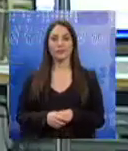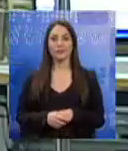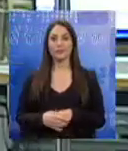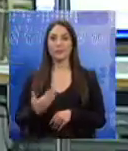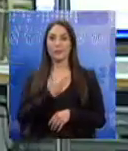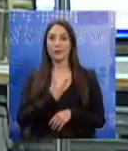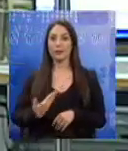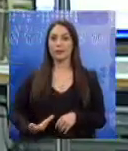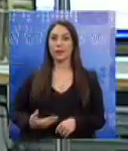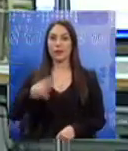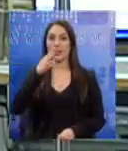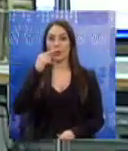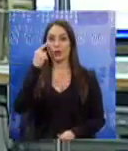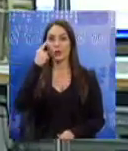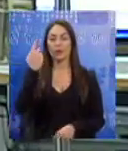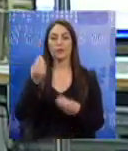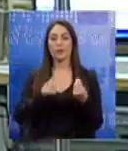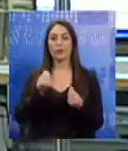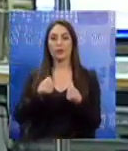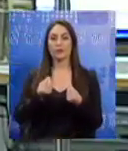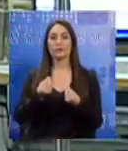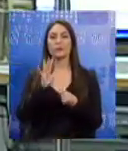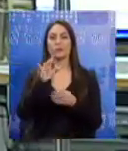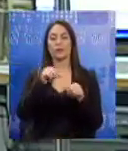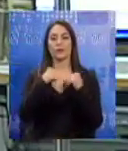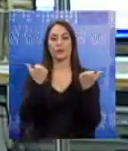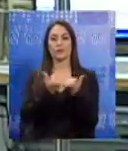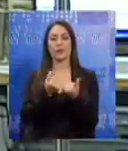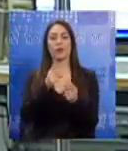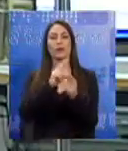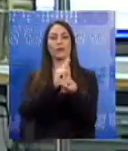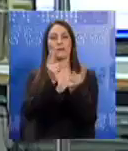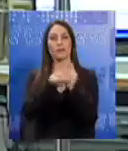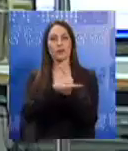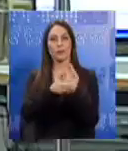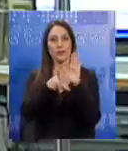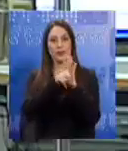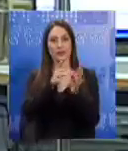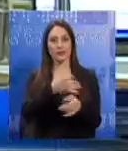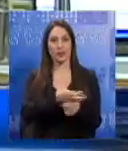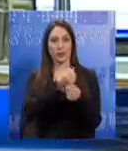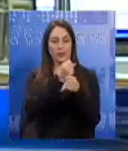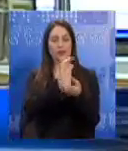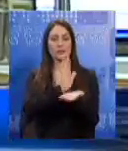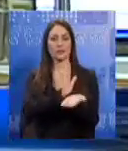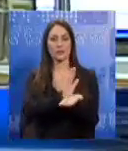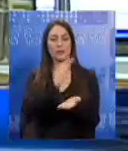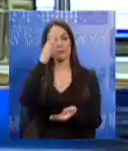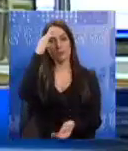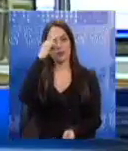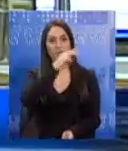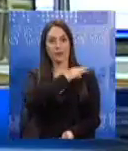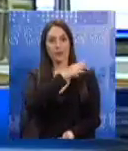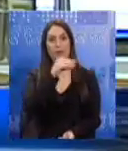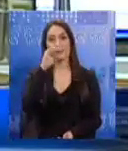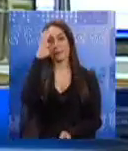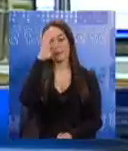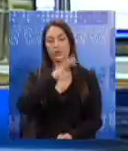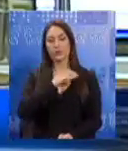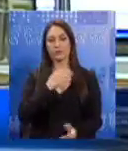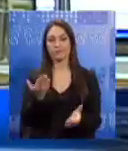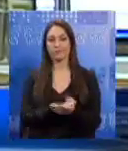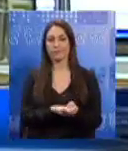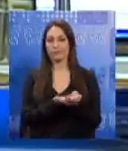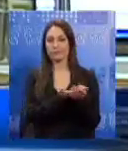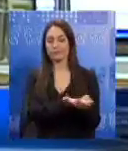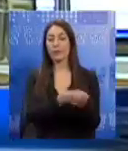El presidente Rafael Correa remitió a la Asamblea Nacional el proyecto de reformas a la Ley de Seguridad Social de las Fuerzas Armadas y Policía. La Comisión